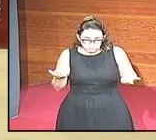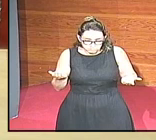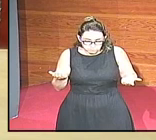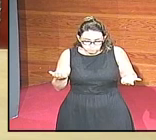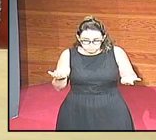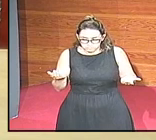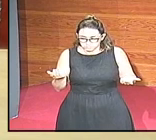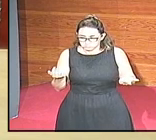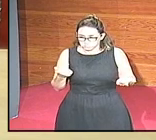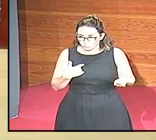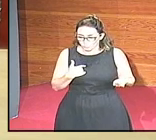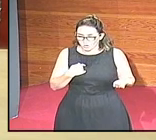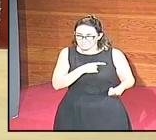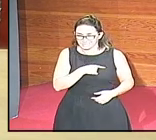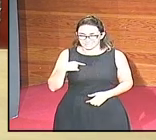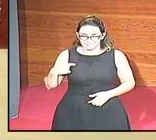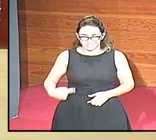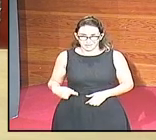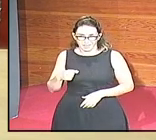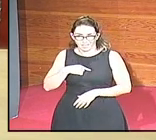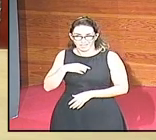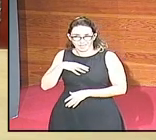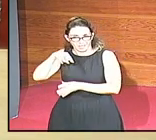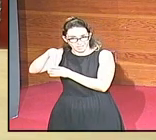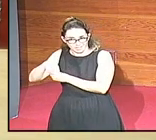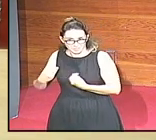es que yo no quiero vivir en China, no sé si me entiende.